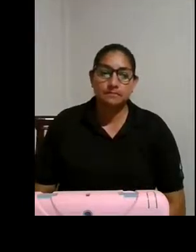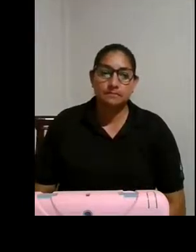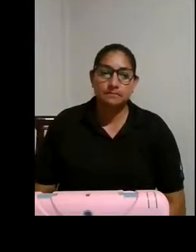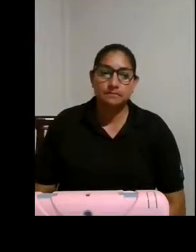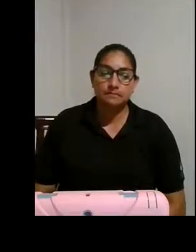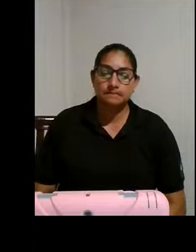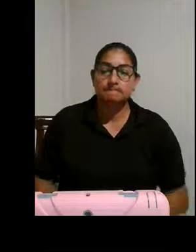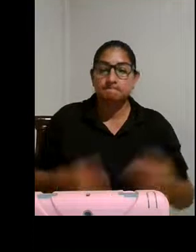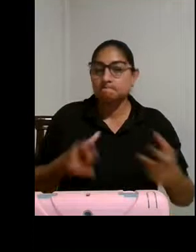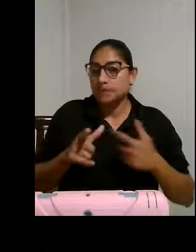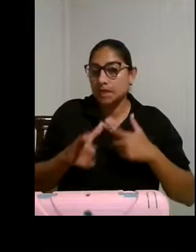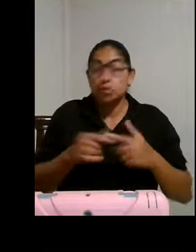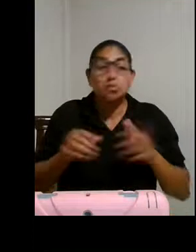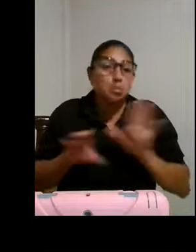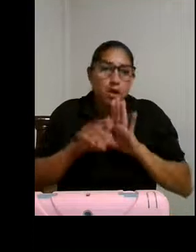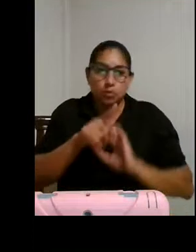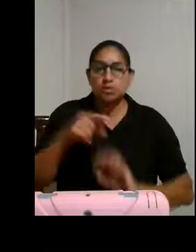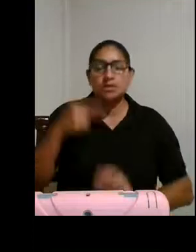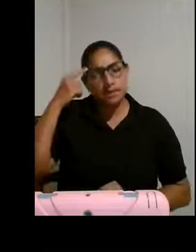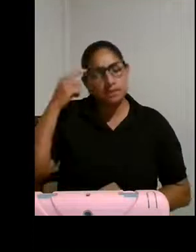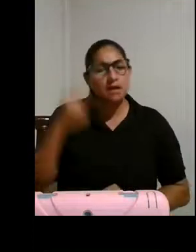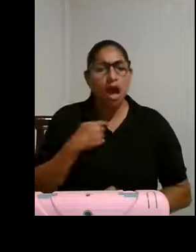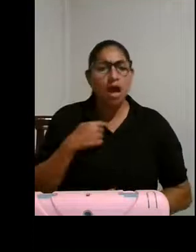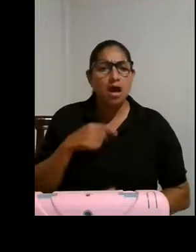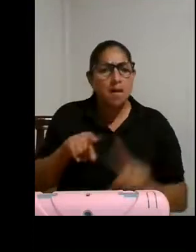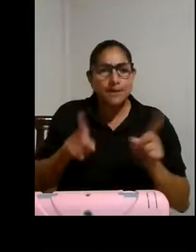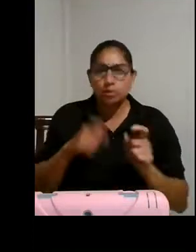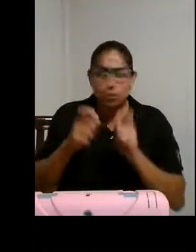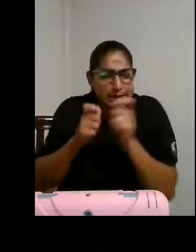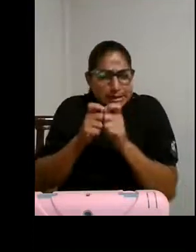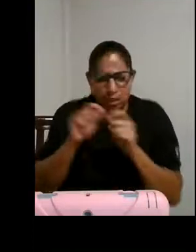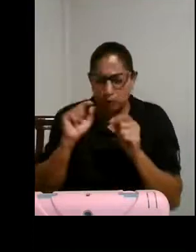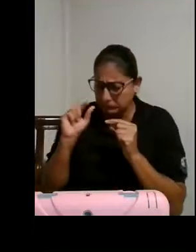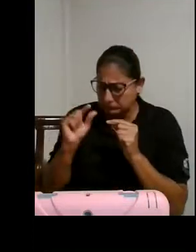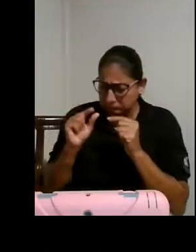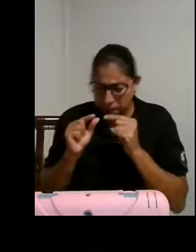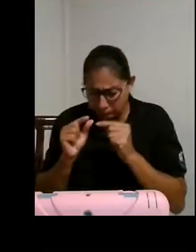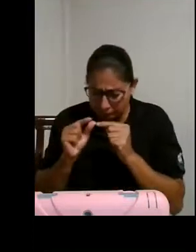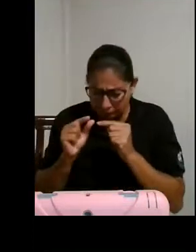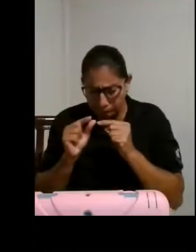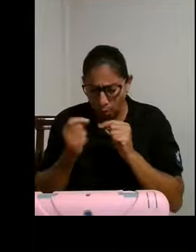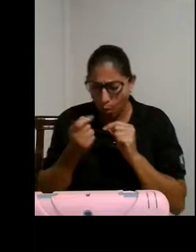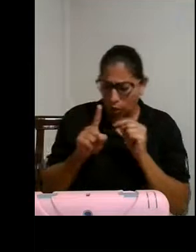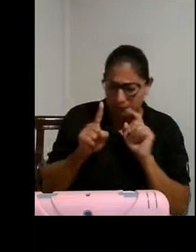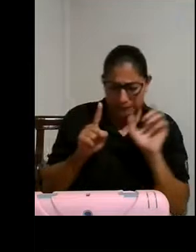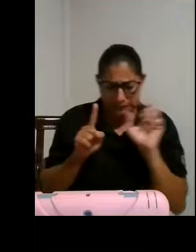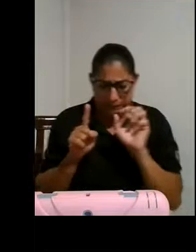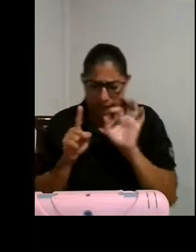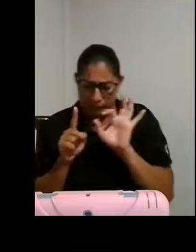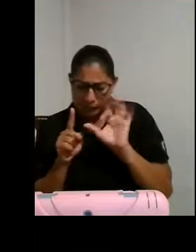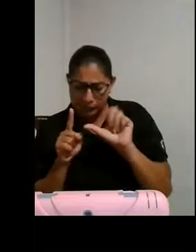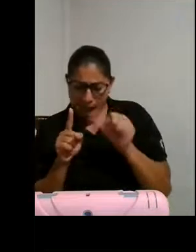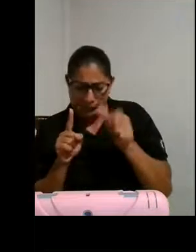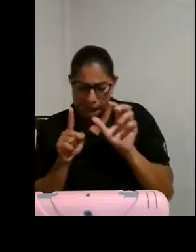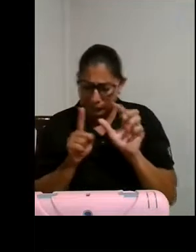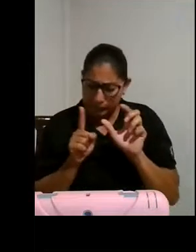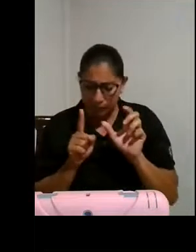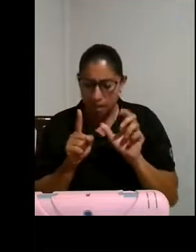Entonces, usted diría, bueno, pero es que eso no es exacto. ¿Y por qué es 11? Bueno, yo estoy haciendo ahí como un promedio,